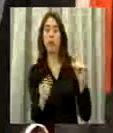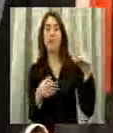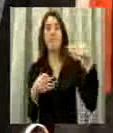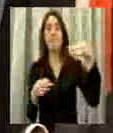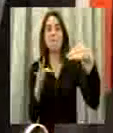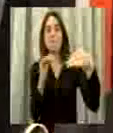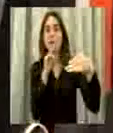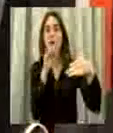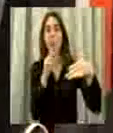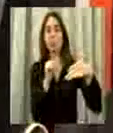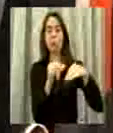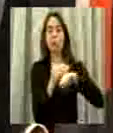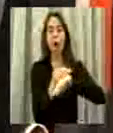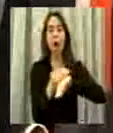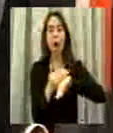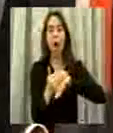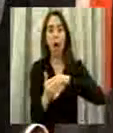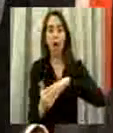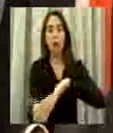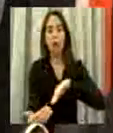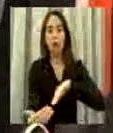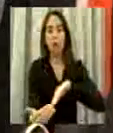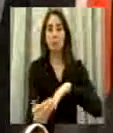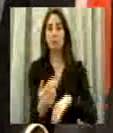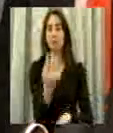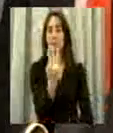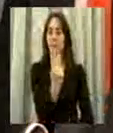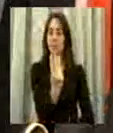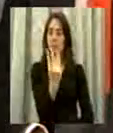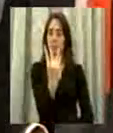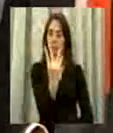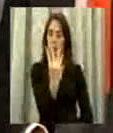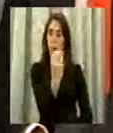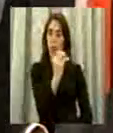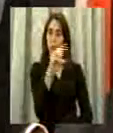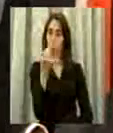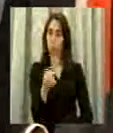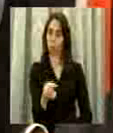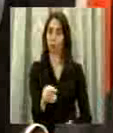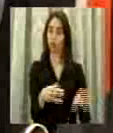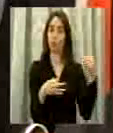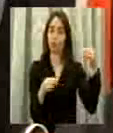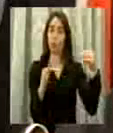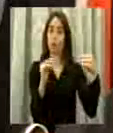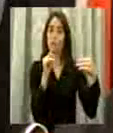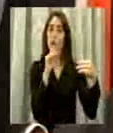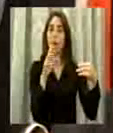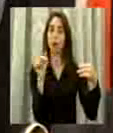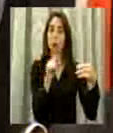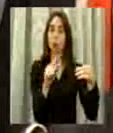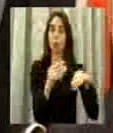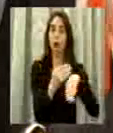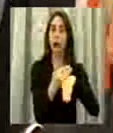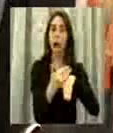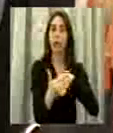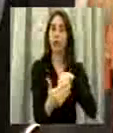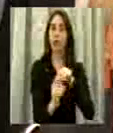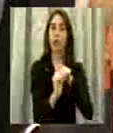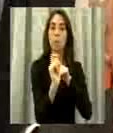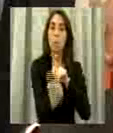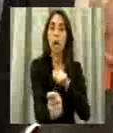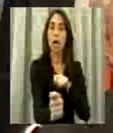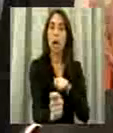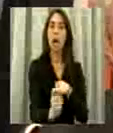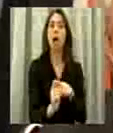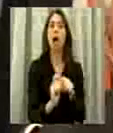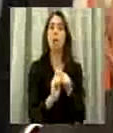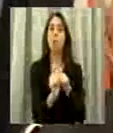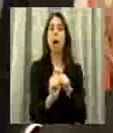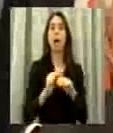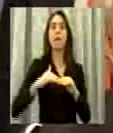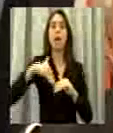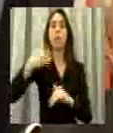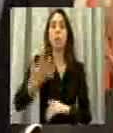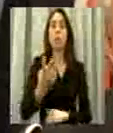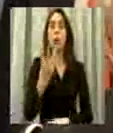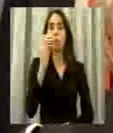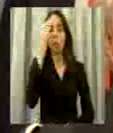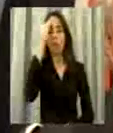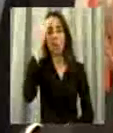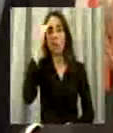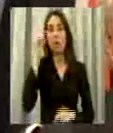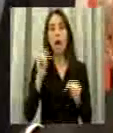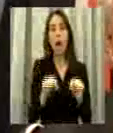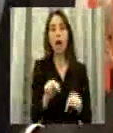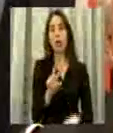atrasadas, teníamos el 34% de las facturas atrasadas, es decir, pago después de 30 días, hoy día estamos